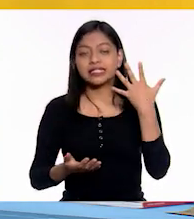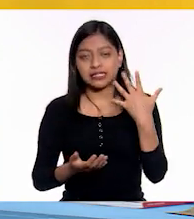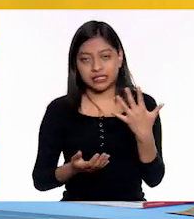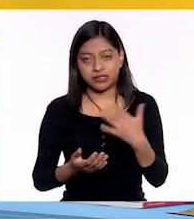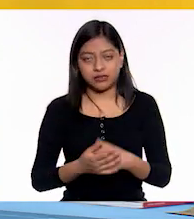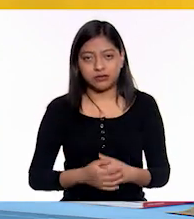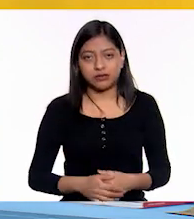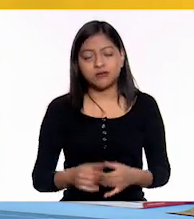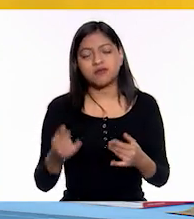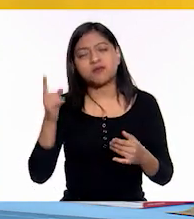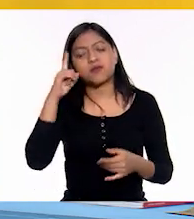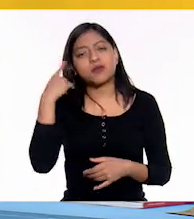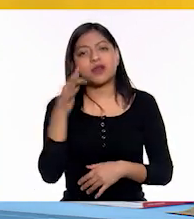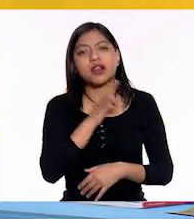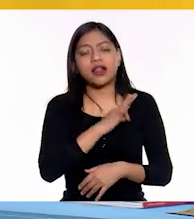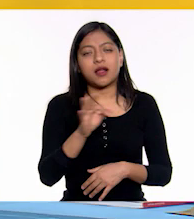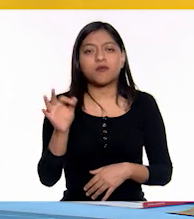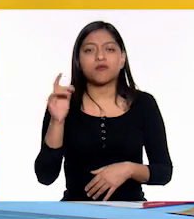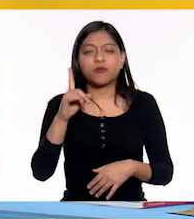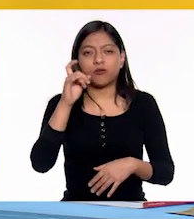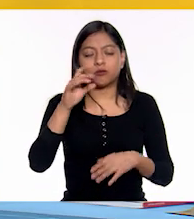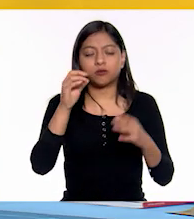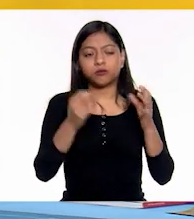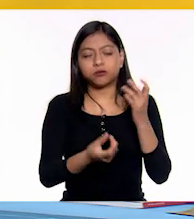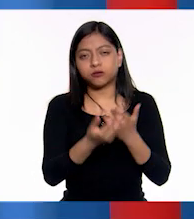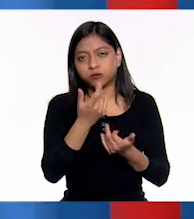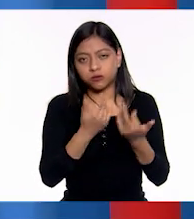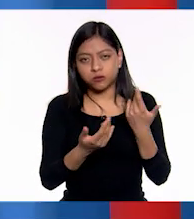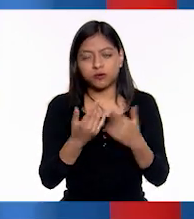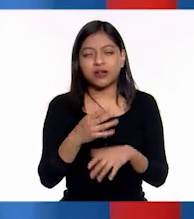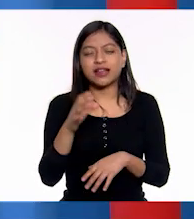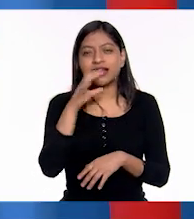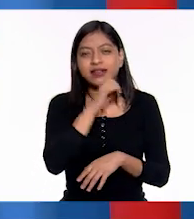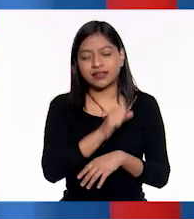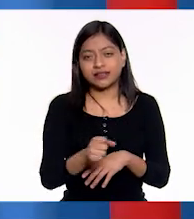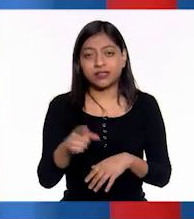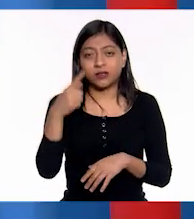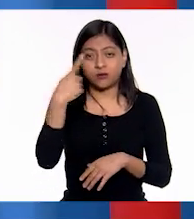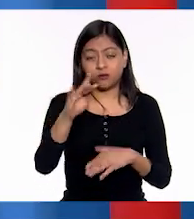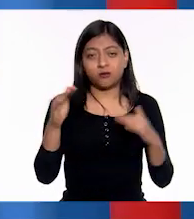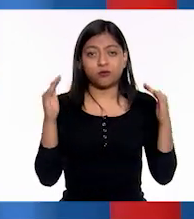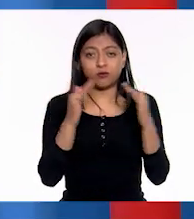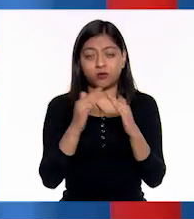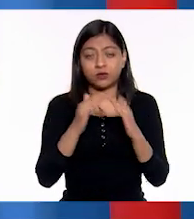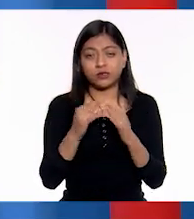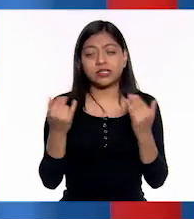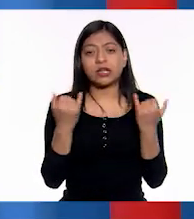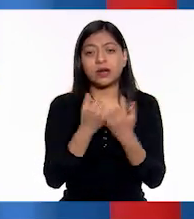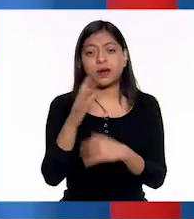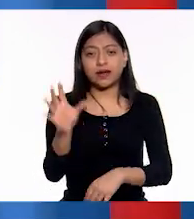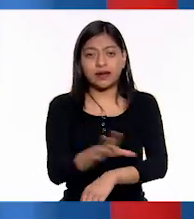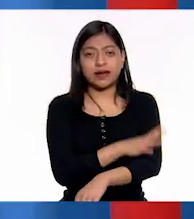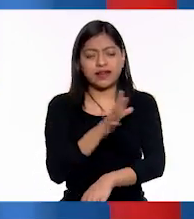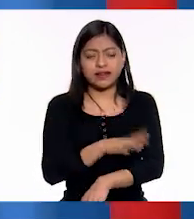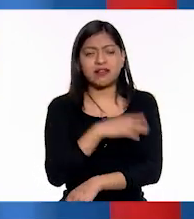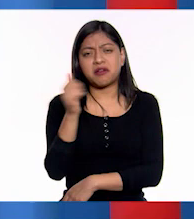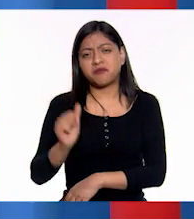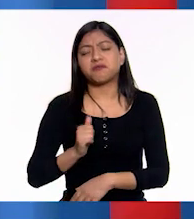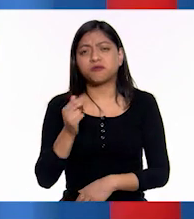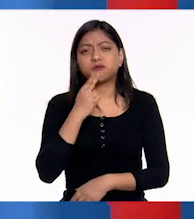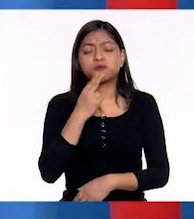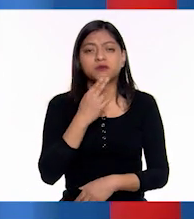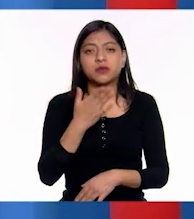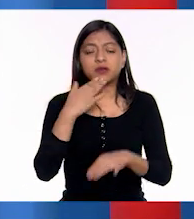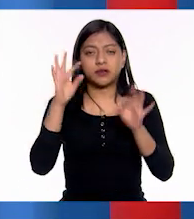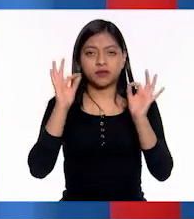calefacción, producción de agua caliente y en cocinar. En los hogares es posible consumir energía de manera eficiente.